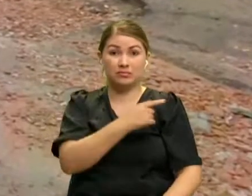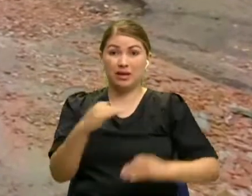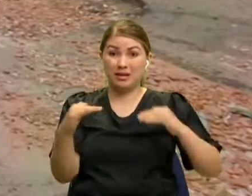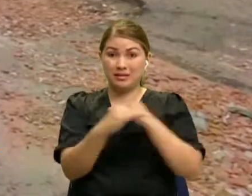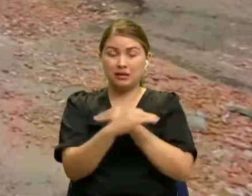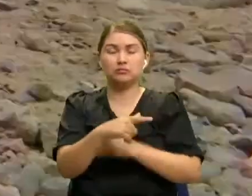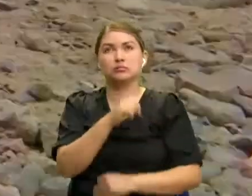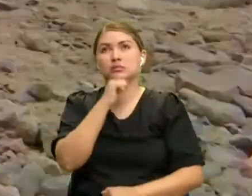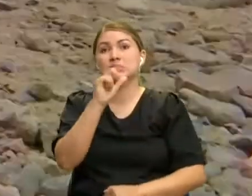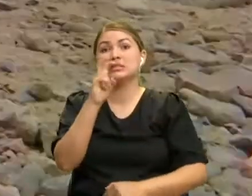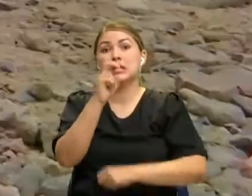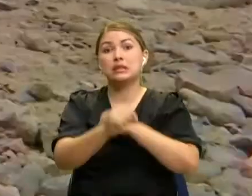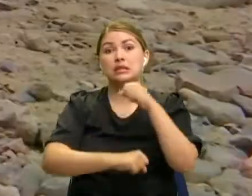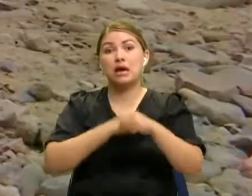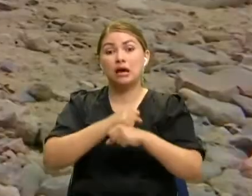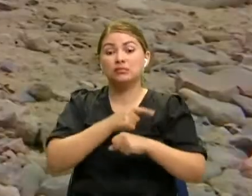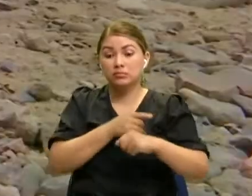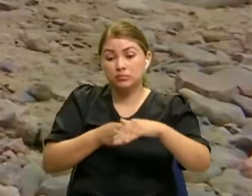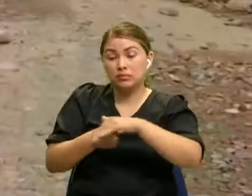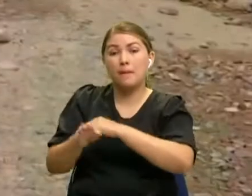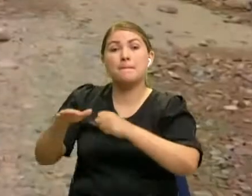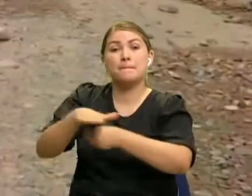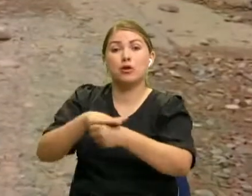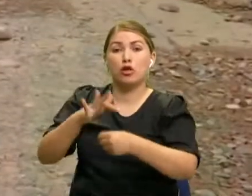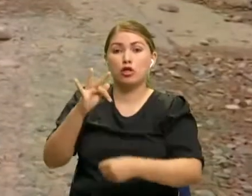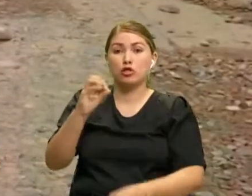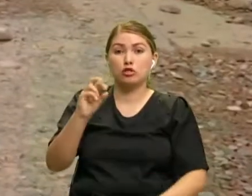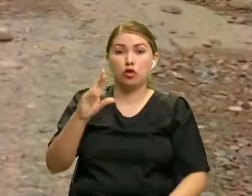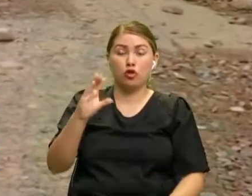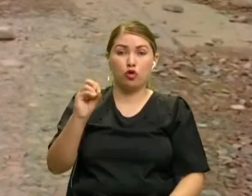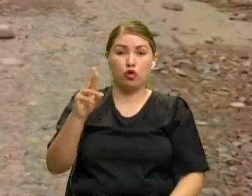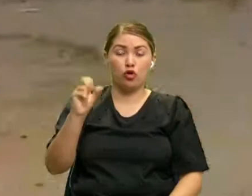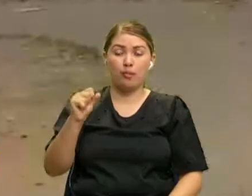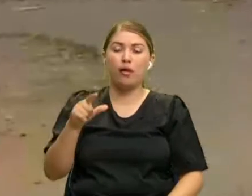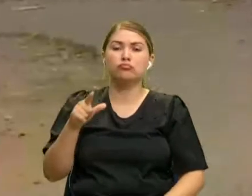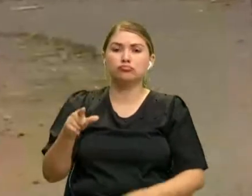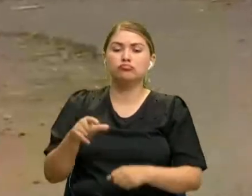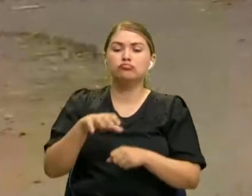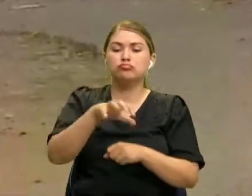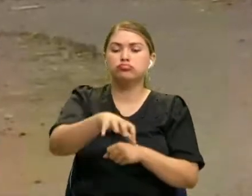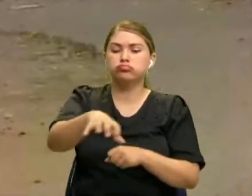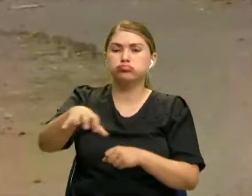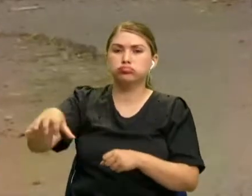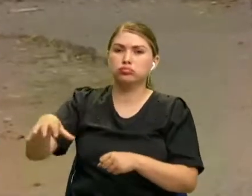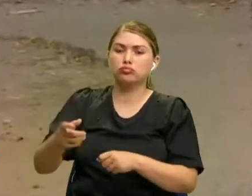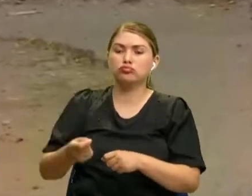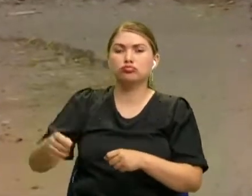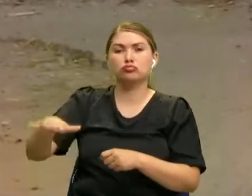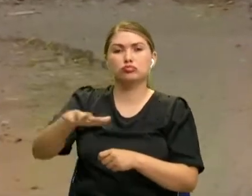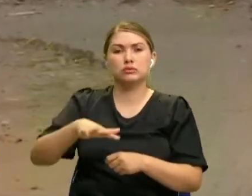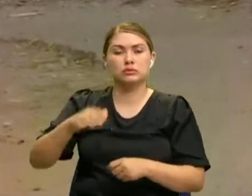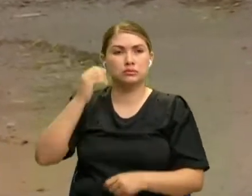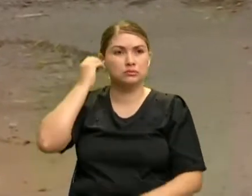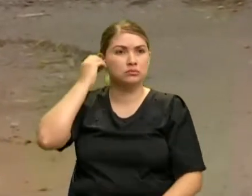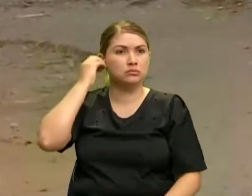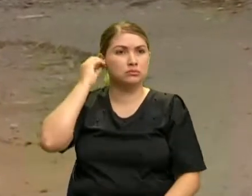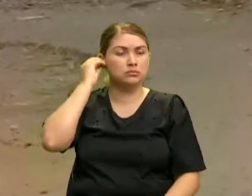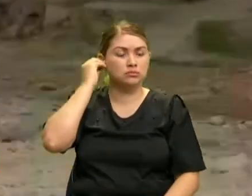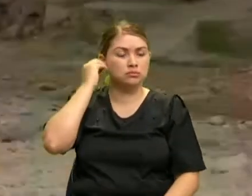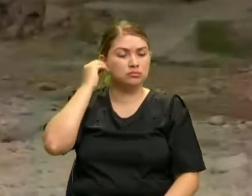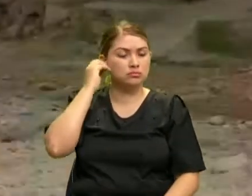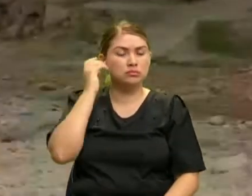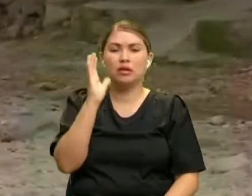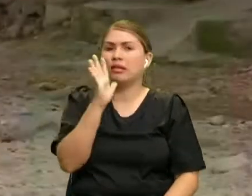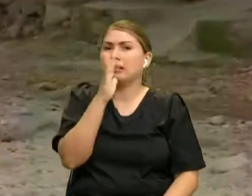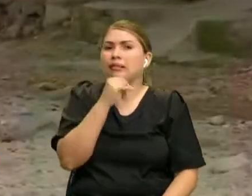estas condiciones. Es la vía de acceso al barrio Torcoroma que comunica con diferentes sectores de la Ciudadela La Libertad. No ha habido ningún tipo de